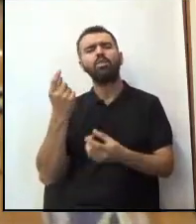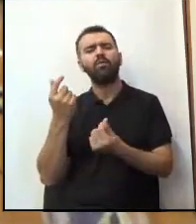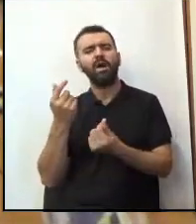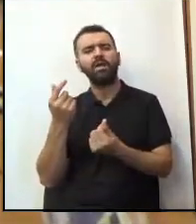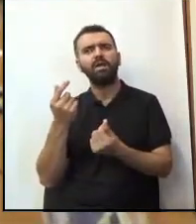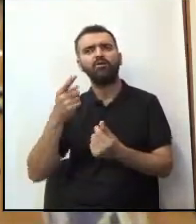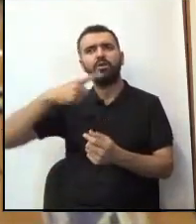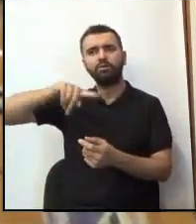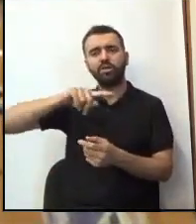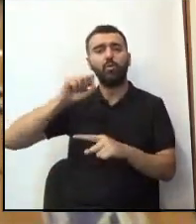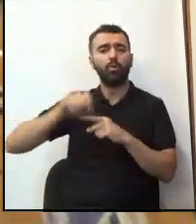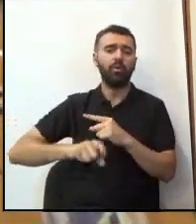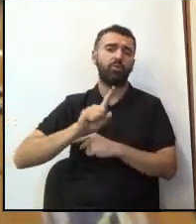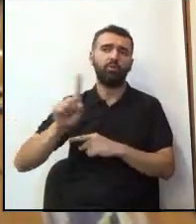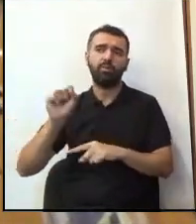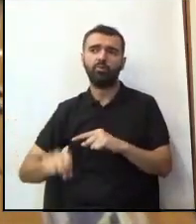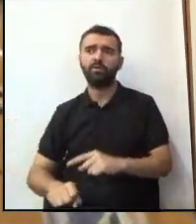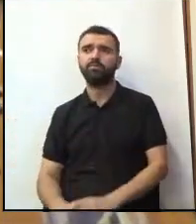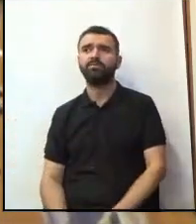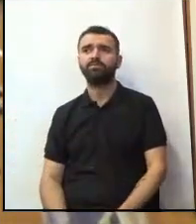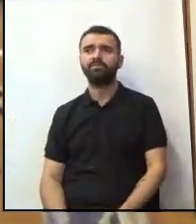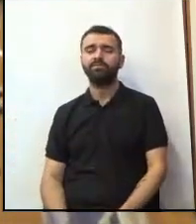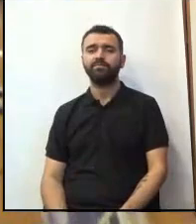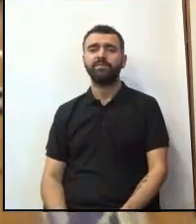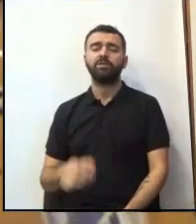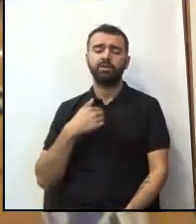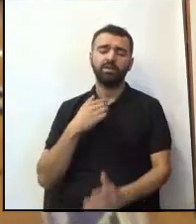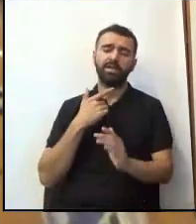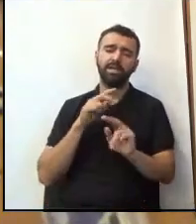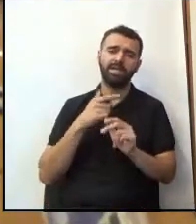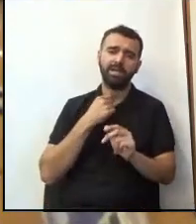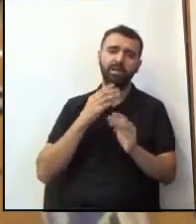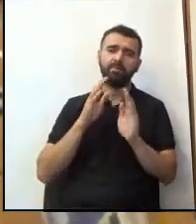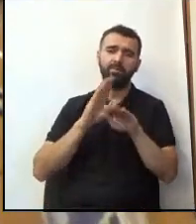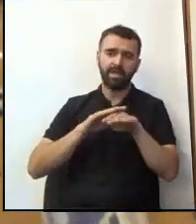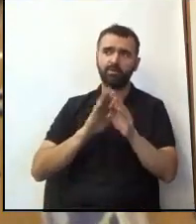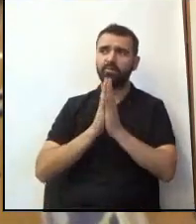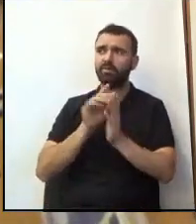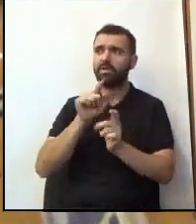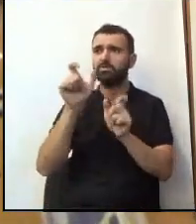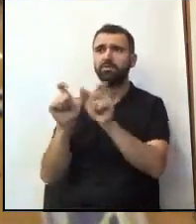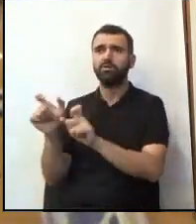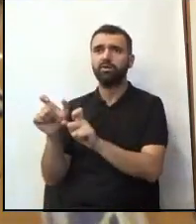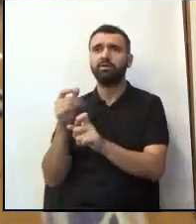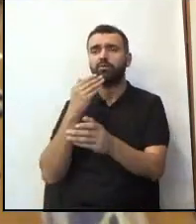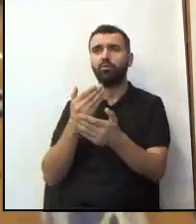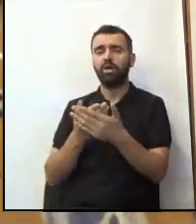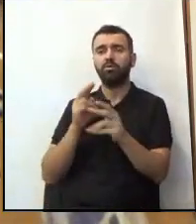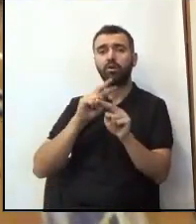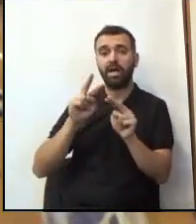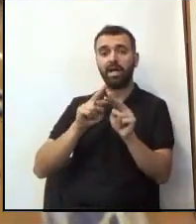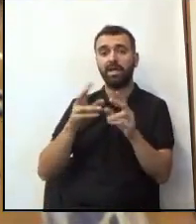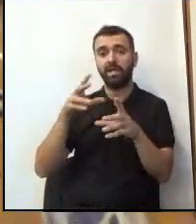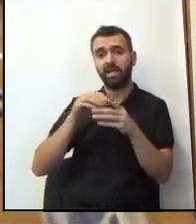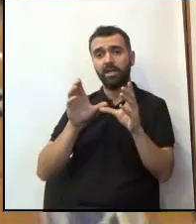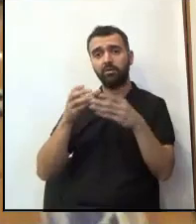también estamos aprobando o no aprobando. Entonces, le quería pedir por favor a esas personas que sí hacen los... en las comisiones